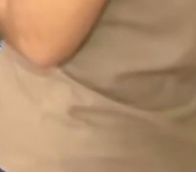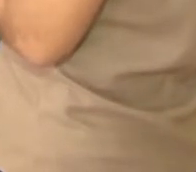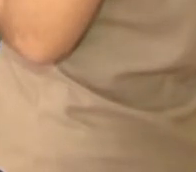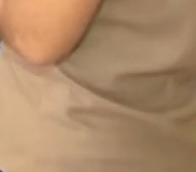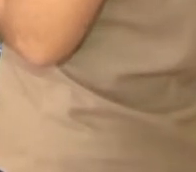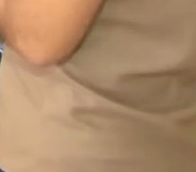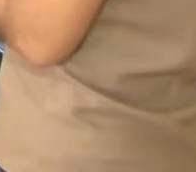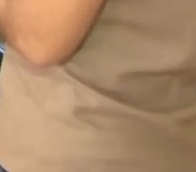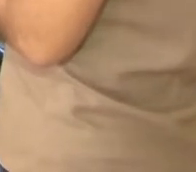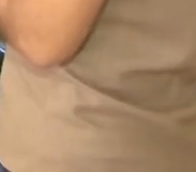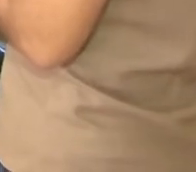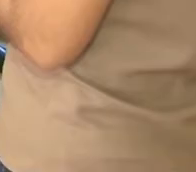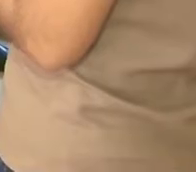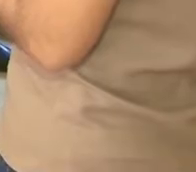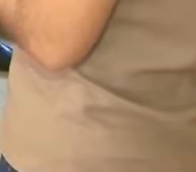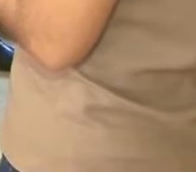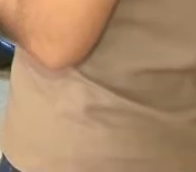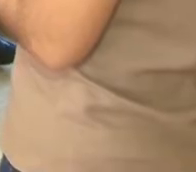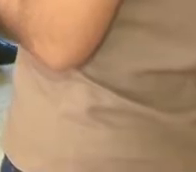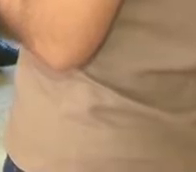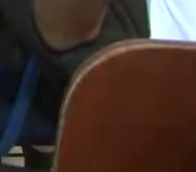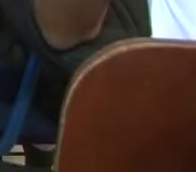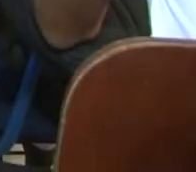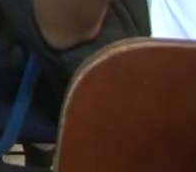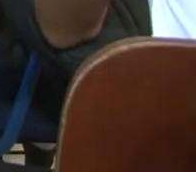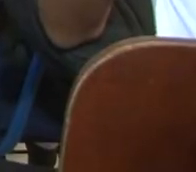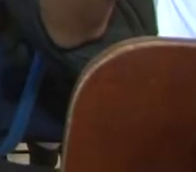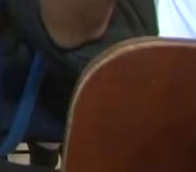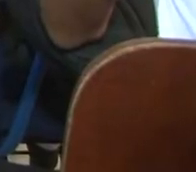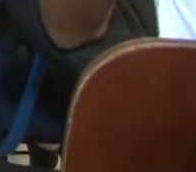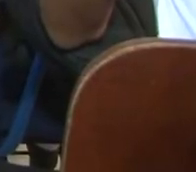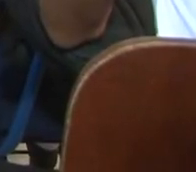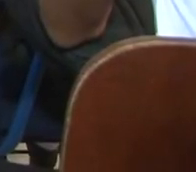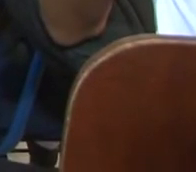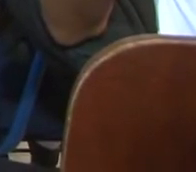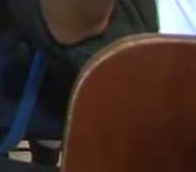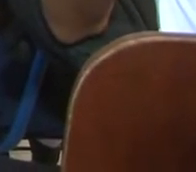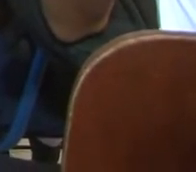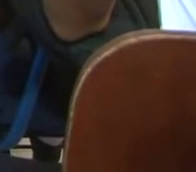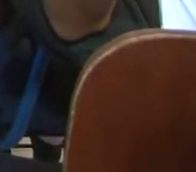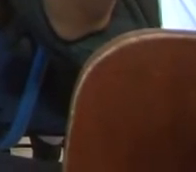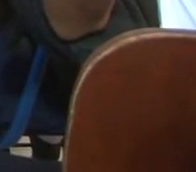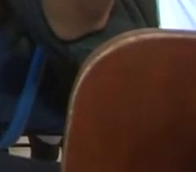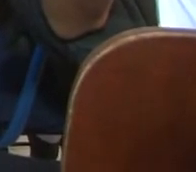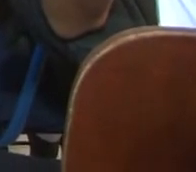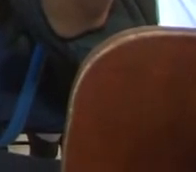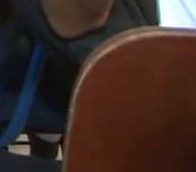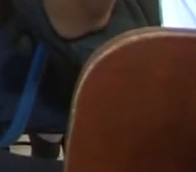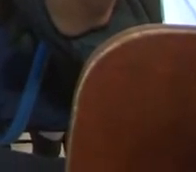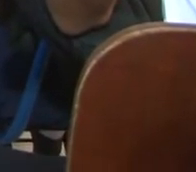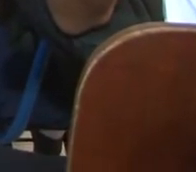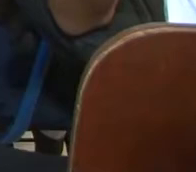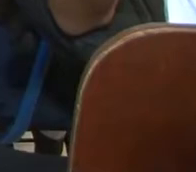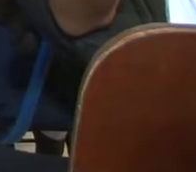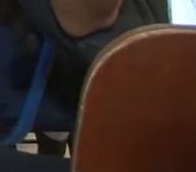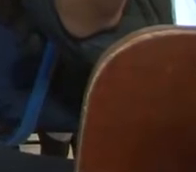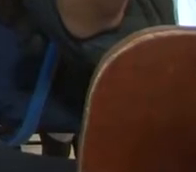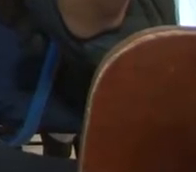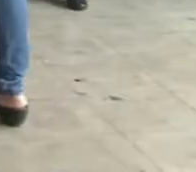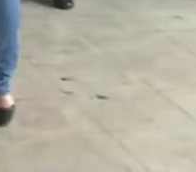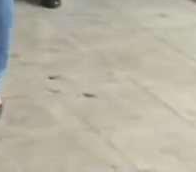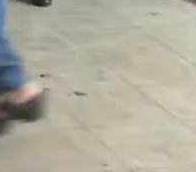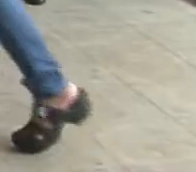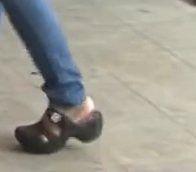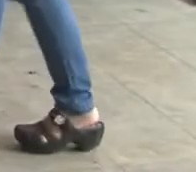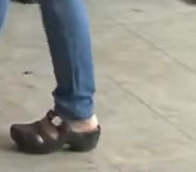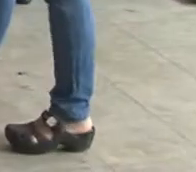valores, a través de la formación científica, a través de la capacitación técnica y todas esas cosas que van ahí en silencio, porque es que, es decir, el docente no está